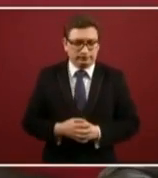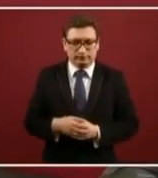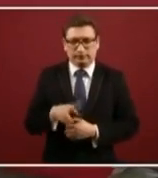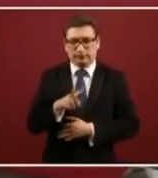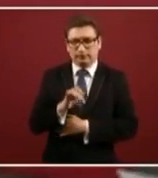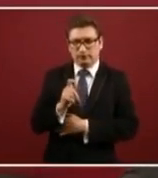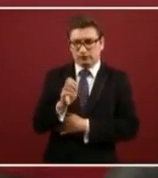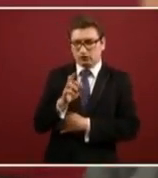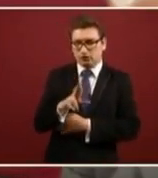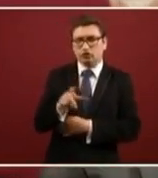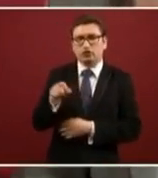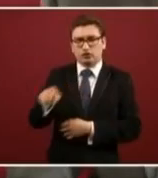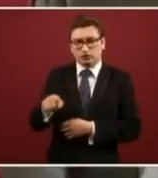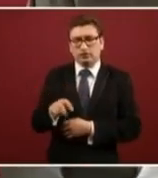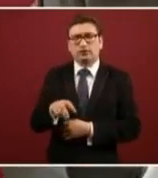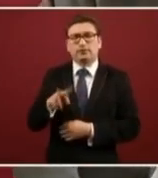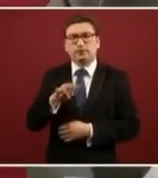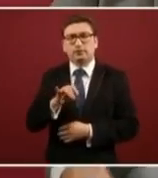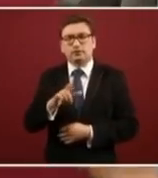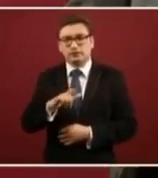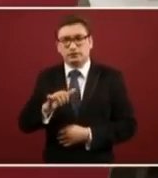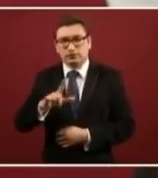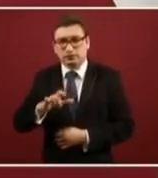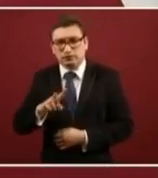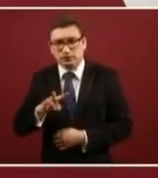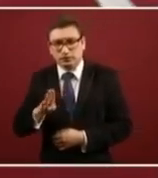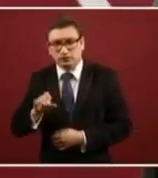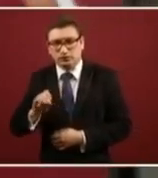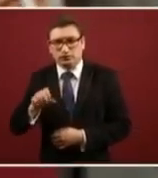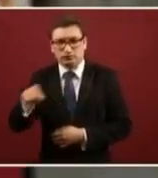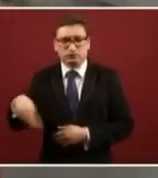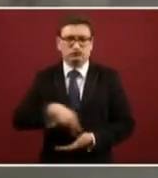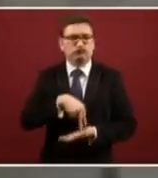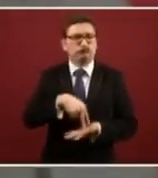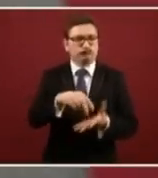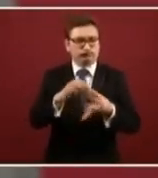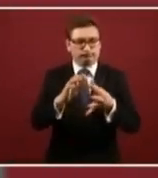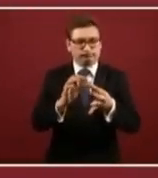Víctor Villalobos, que nos da la introducción.